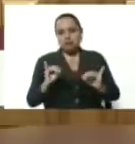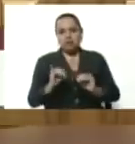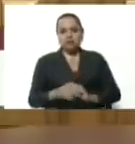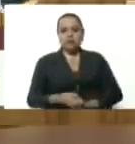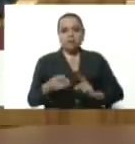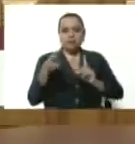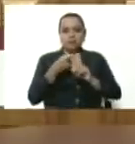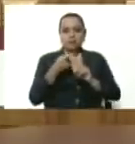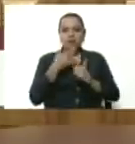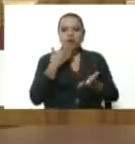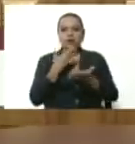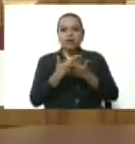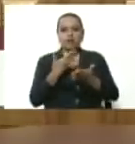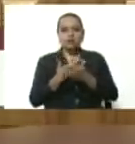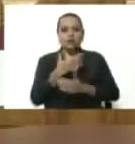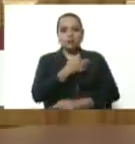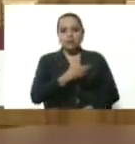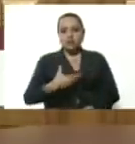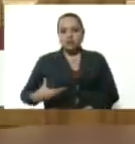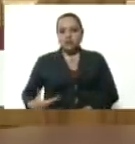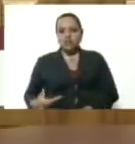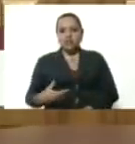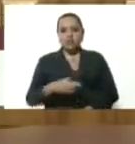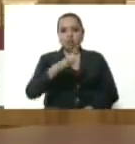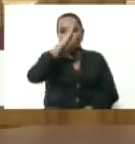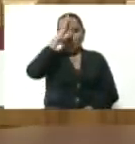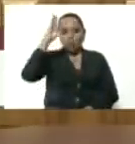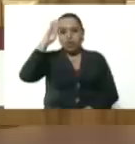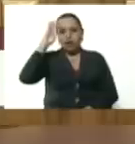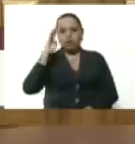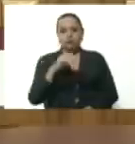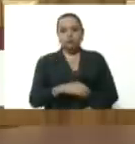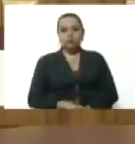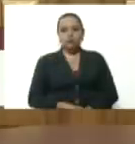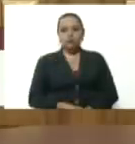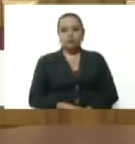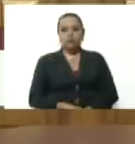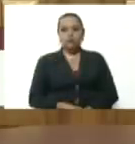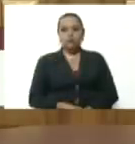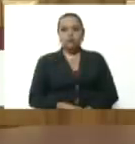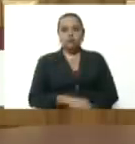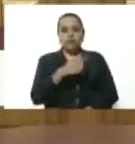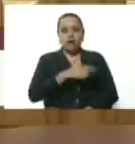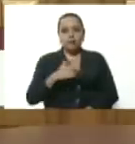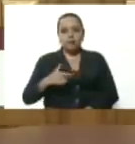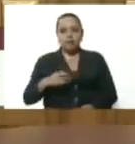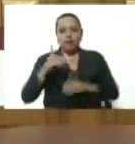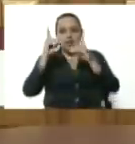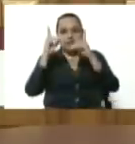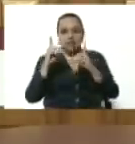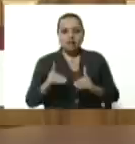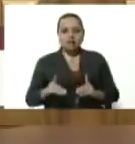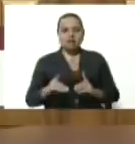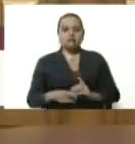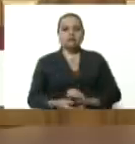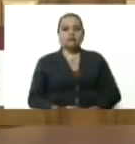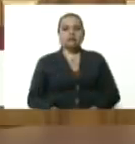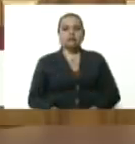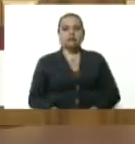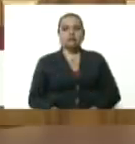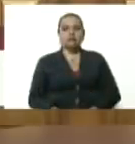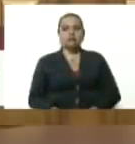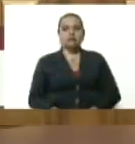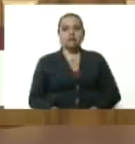primero agradeciendo al presidente Diosdado Cabello y a quienes tomaron la decisión para